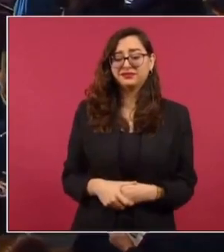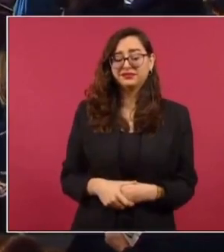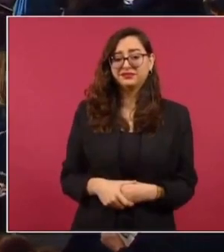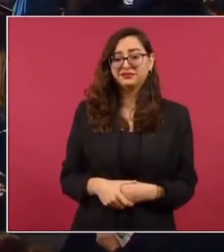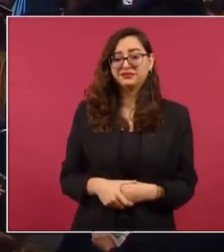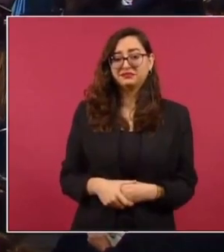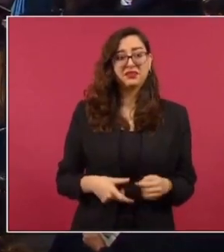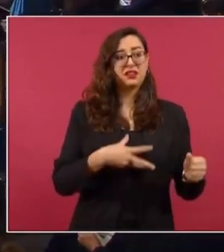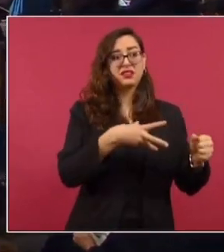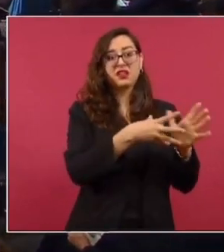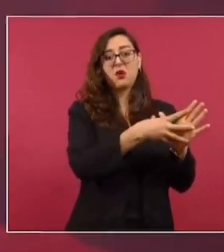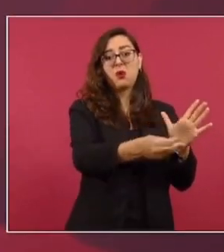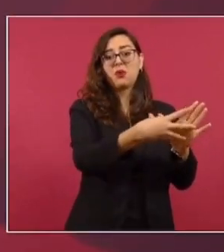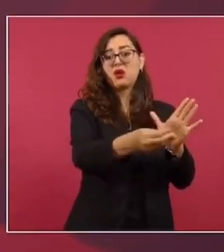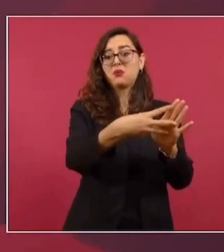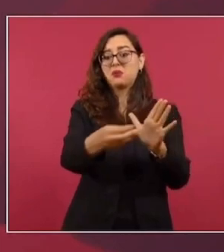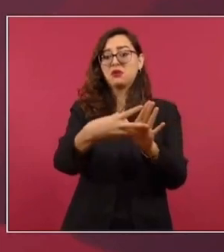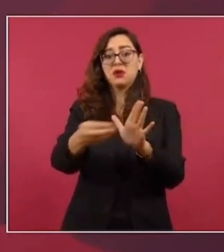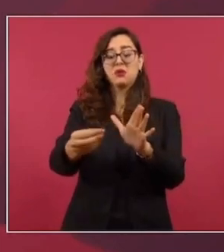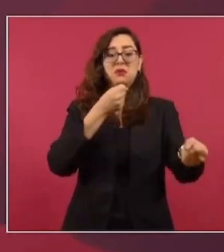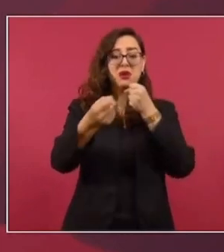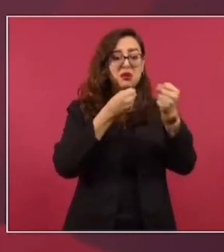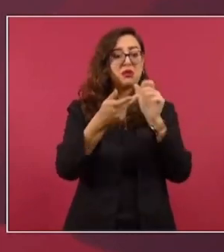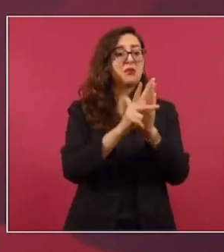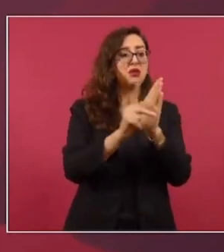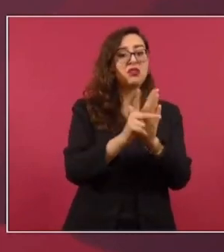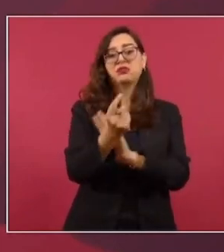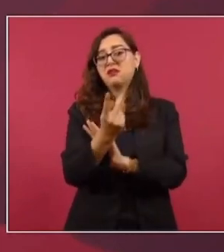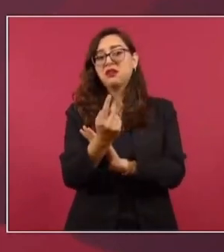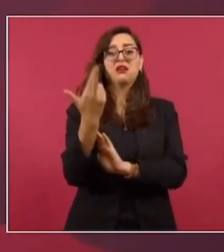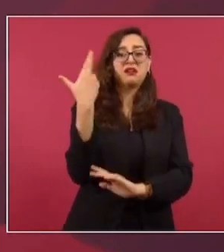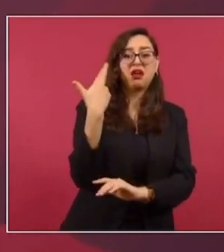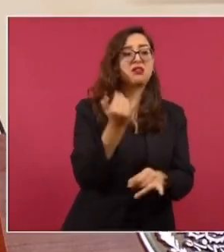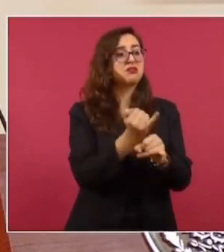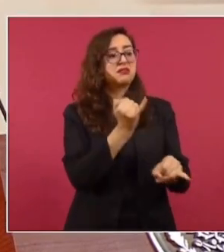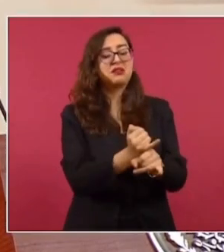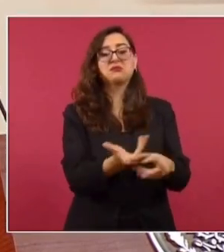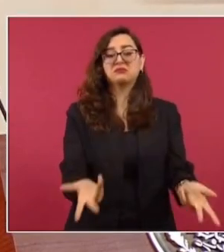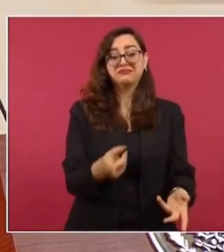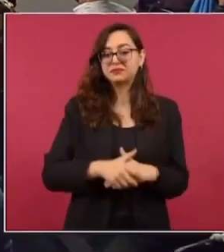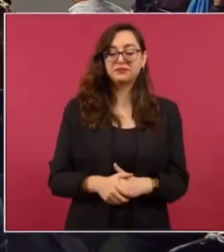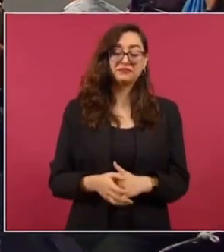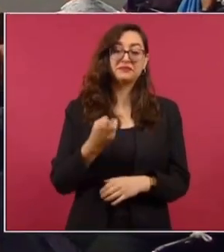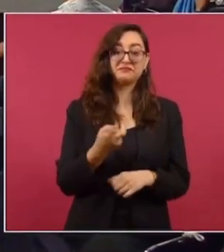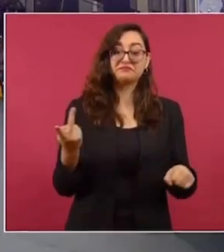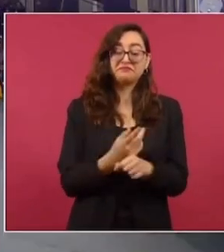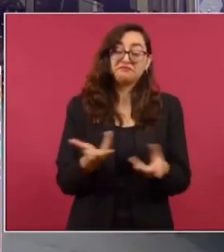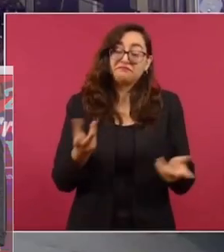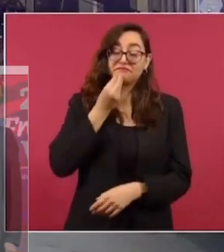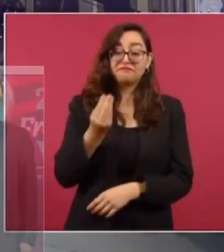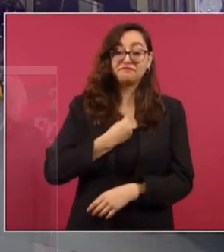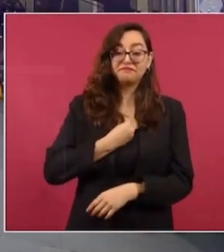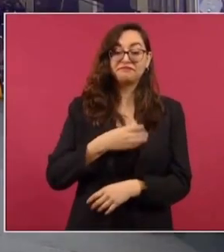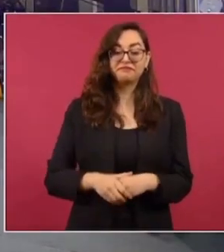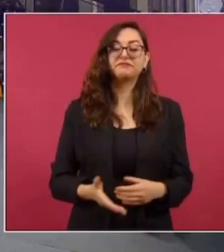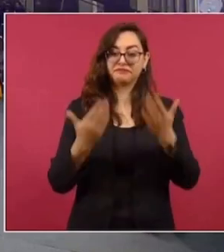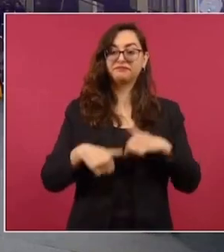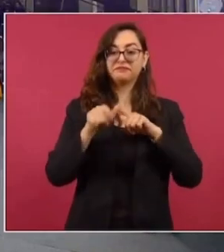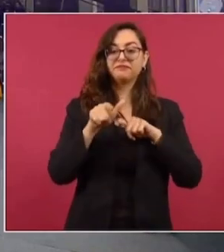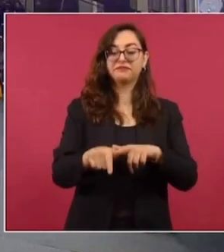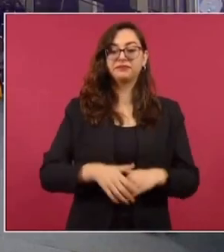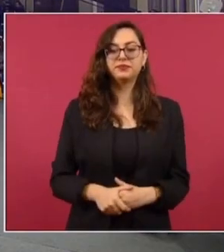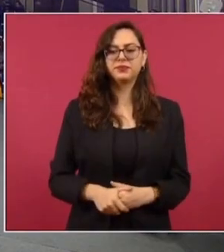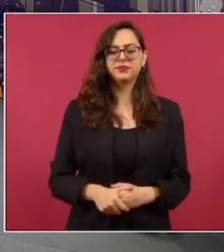y sus voceros, la mayoría de los medios de información, donde se incluye el Universal. Pero en fin, vamos a seguir